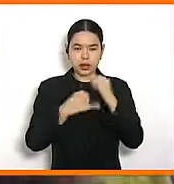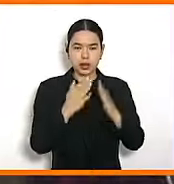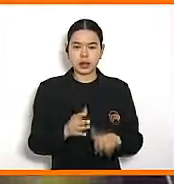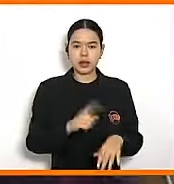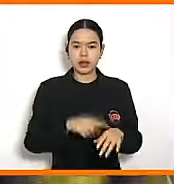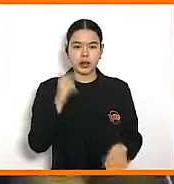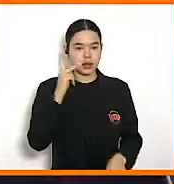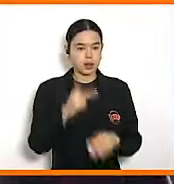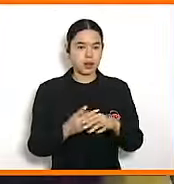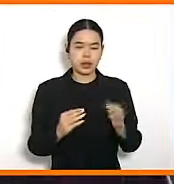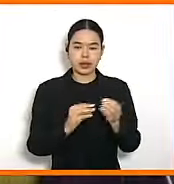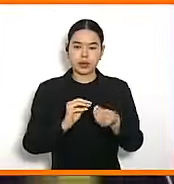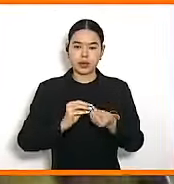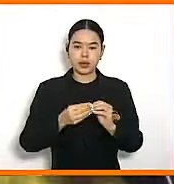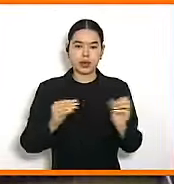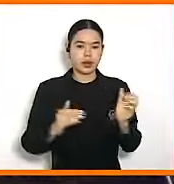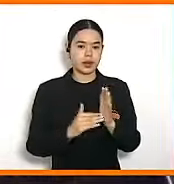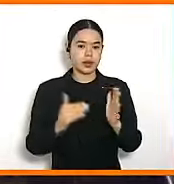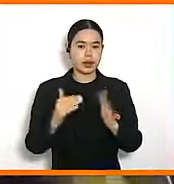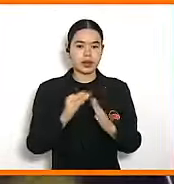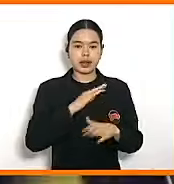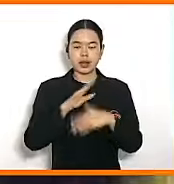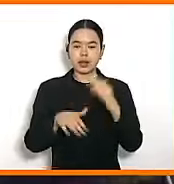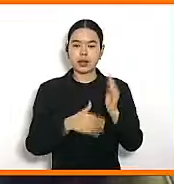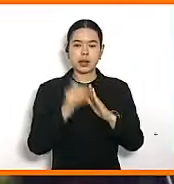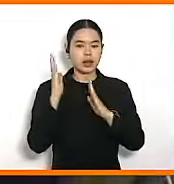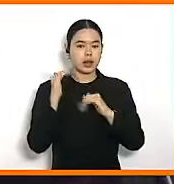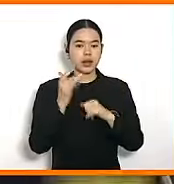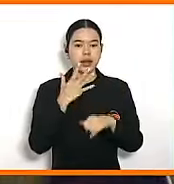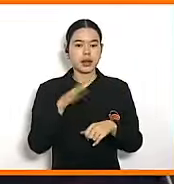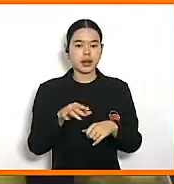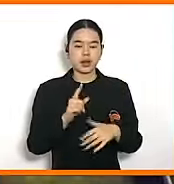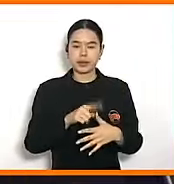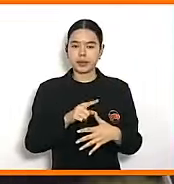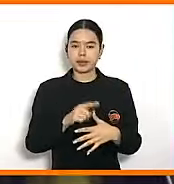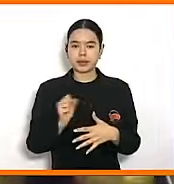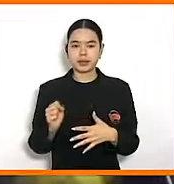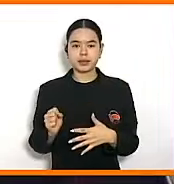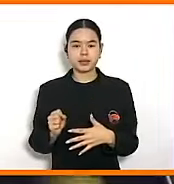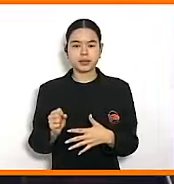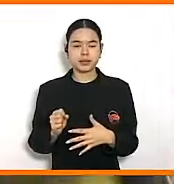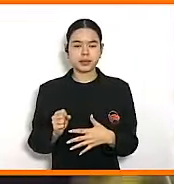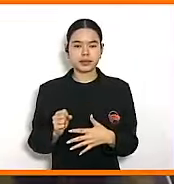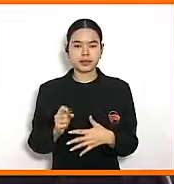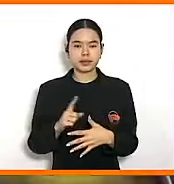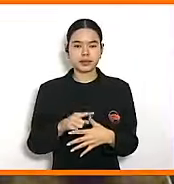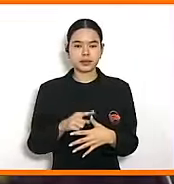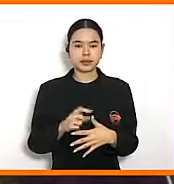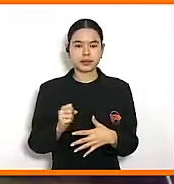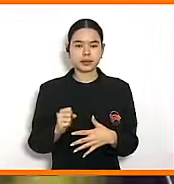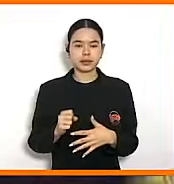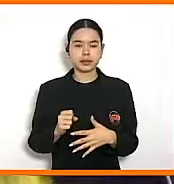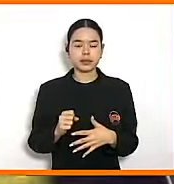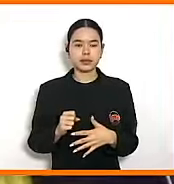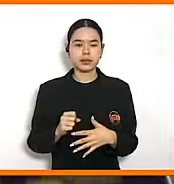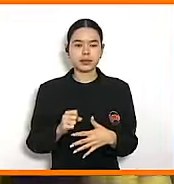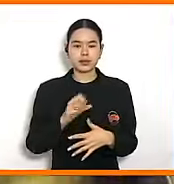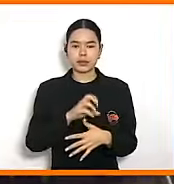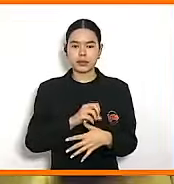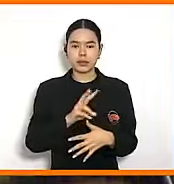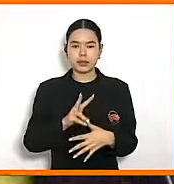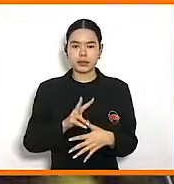número millonario es, suerte, porque este es el